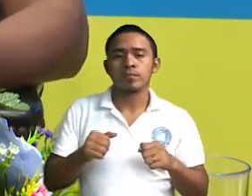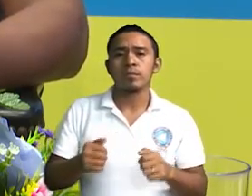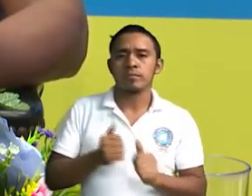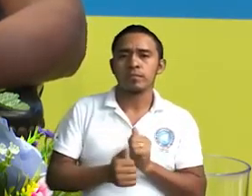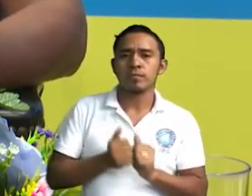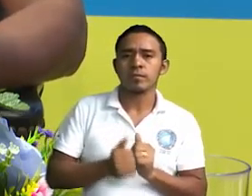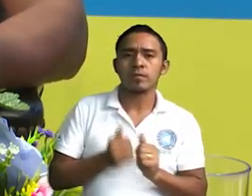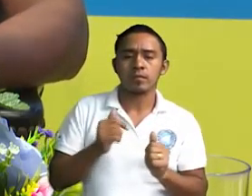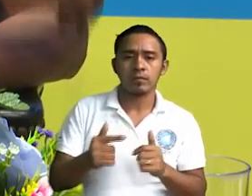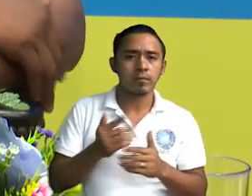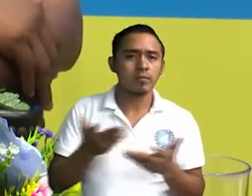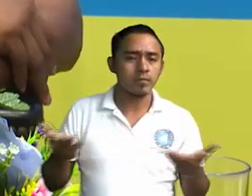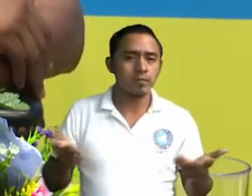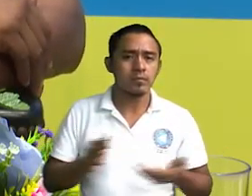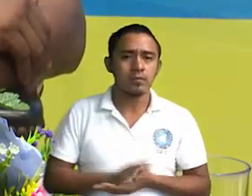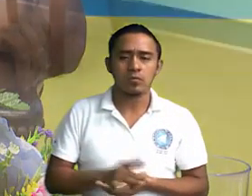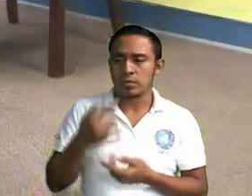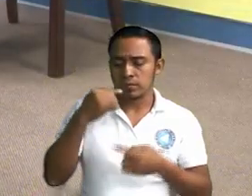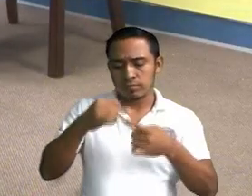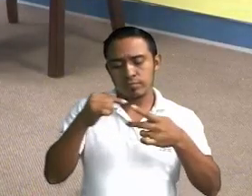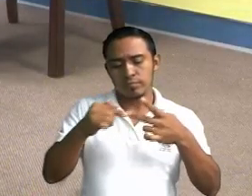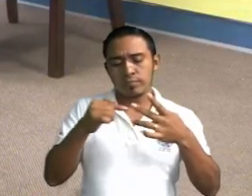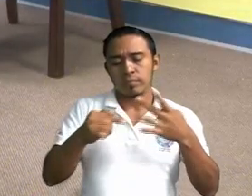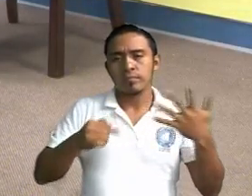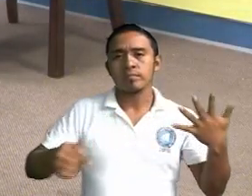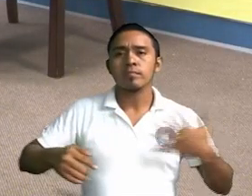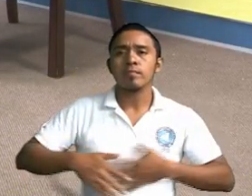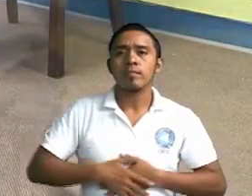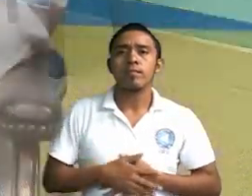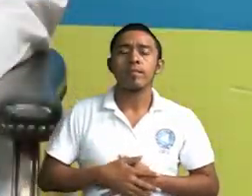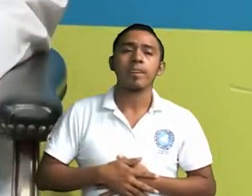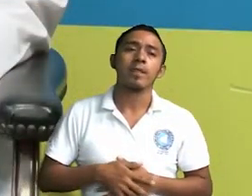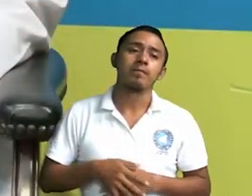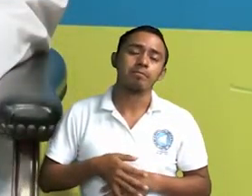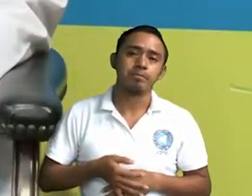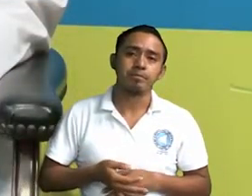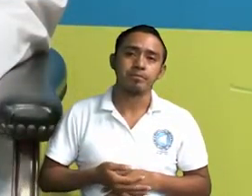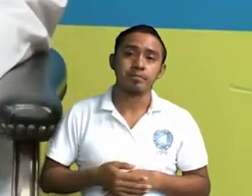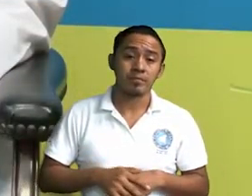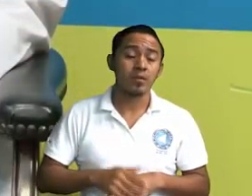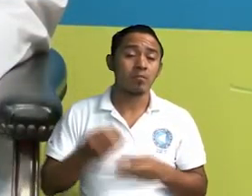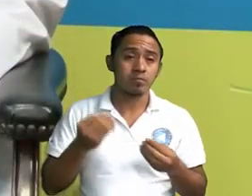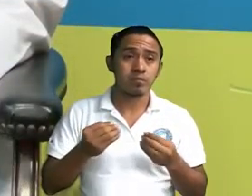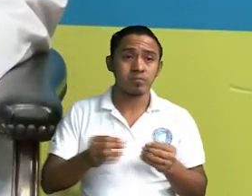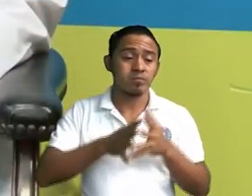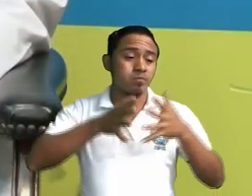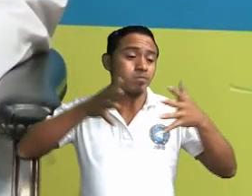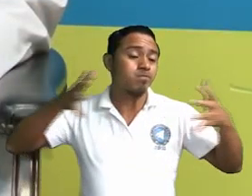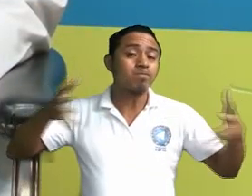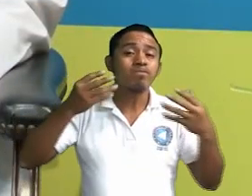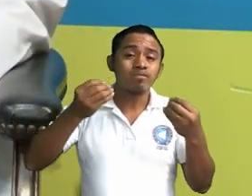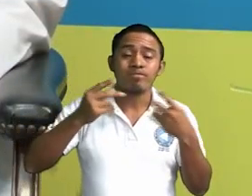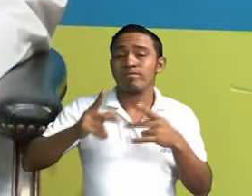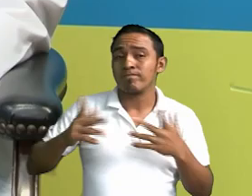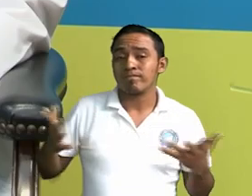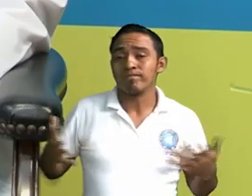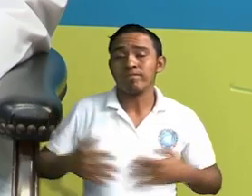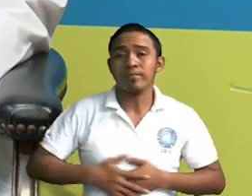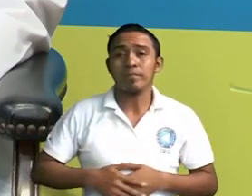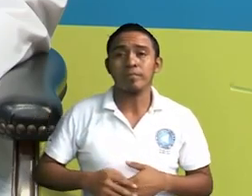a estos pacientes que usted cabe mencionar bueno la verdad es que es un rango bien amplio es un rango bien